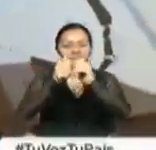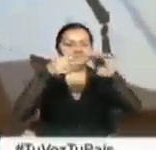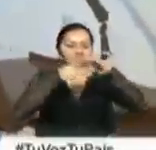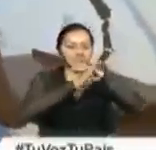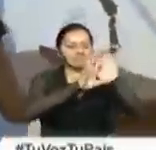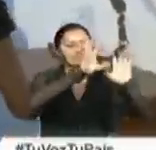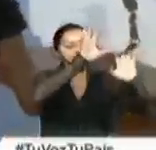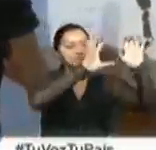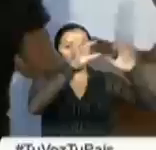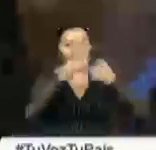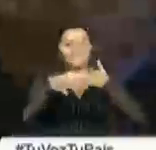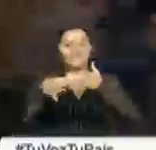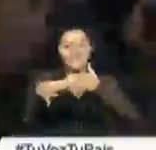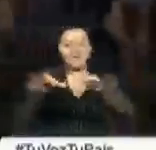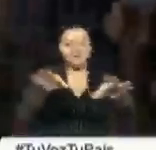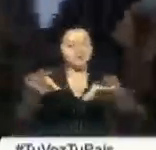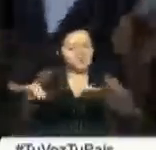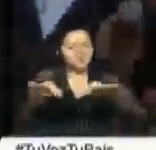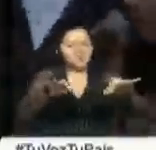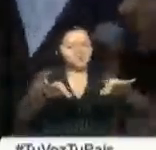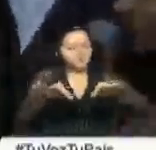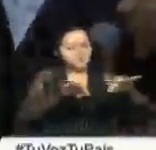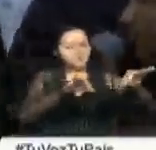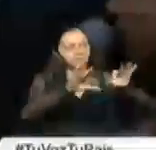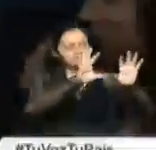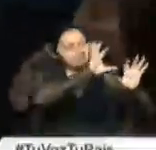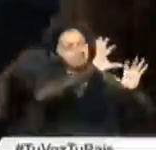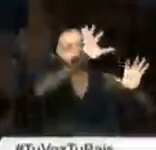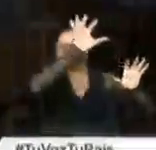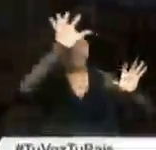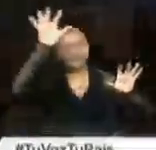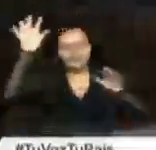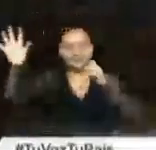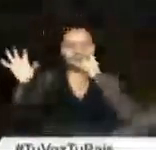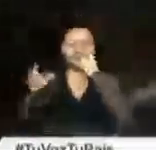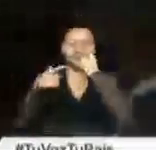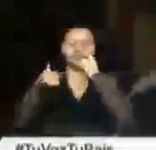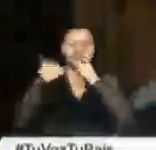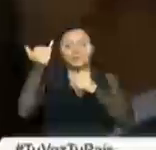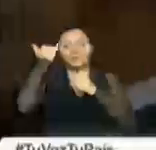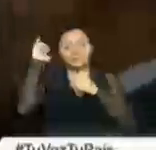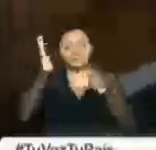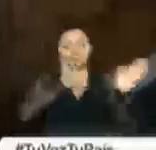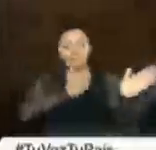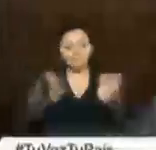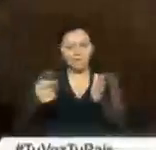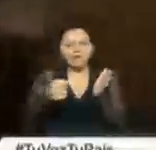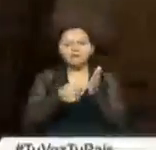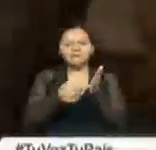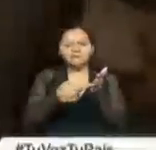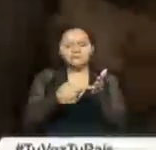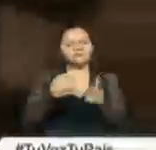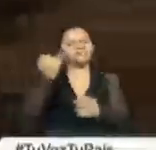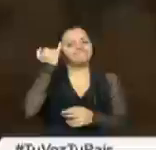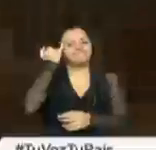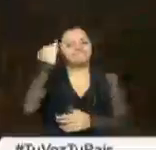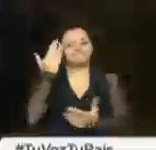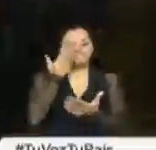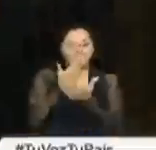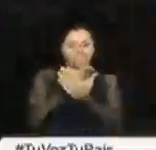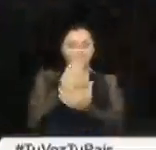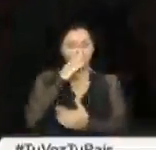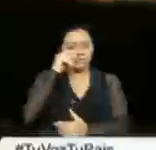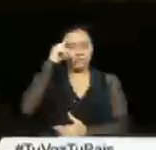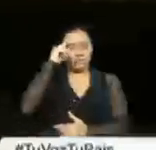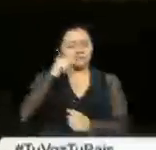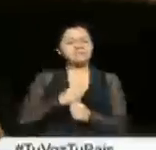guía explicaba el contenido de cada una de las galerías. La iniciativa de crear este espacio surgió del presidente Correa, quien